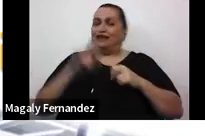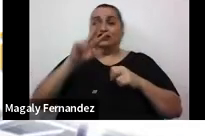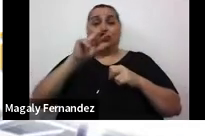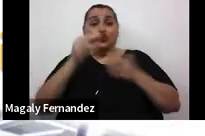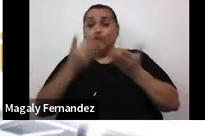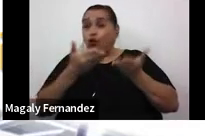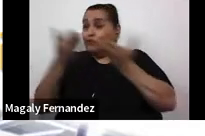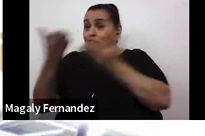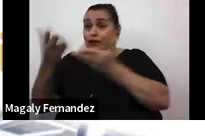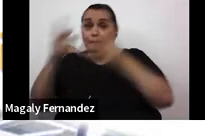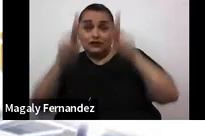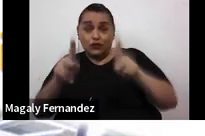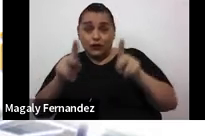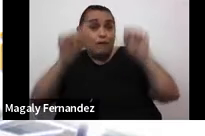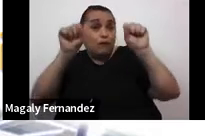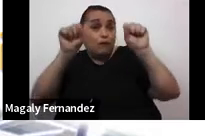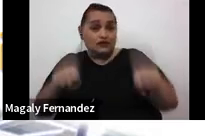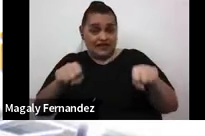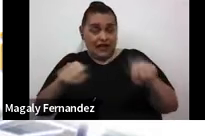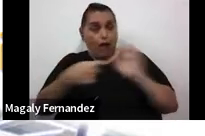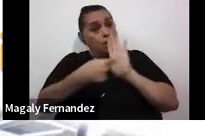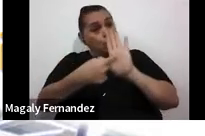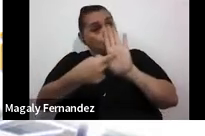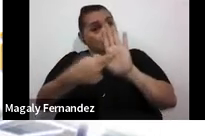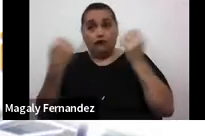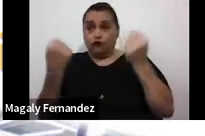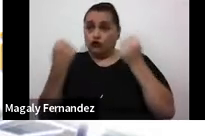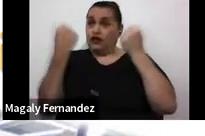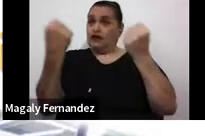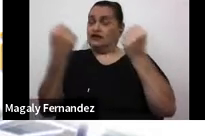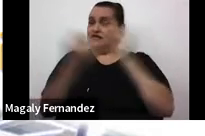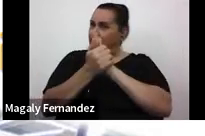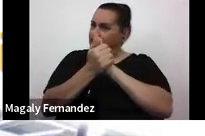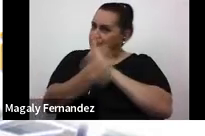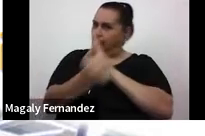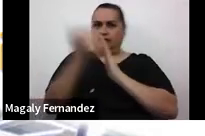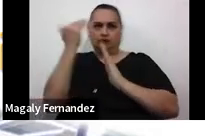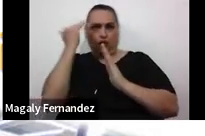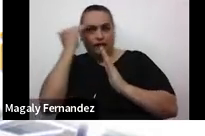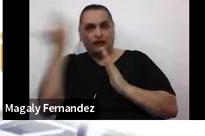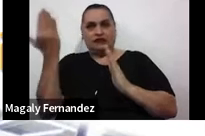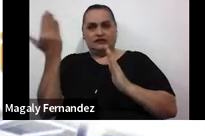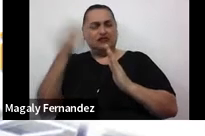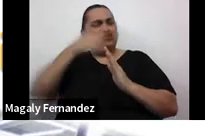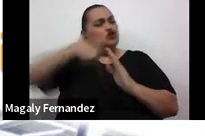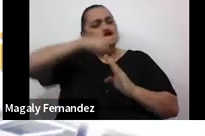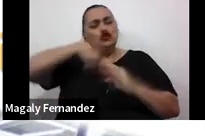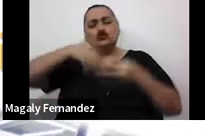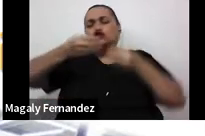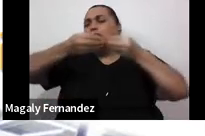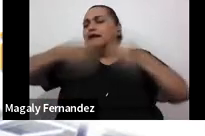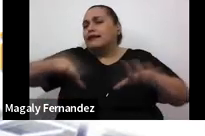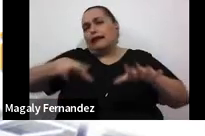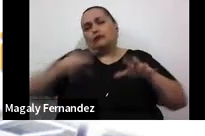la posibilidad de mostrar sus fortalezas sus habilidades sus competencias nos podríamos estar perdiendo de conocer